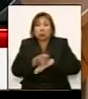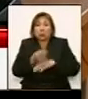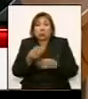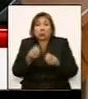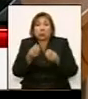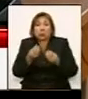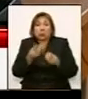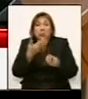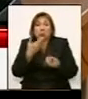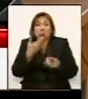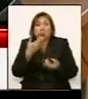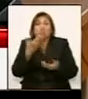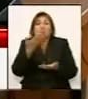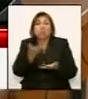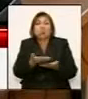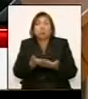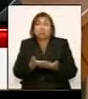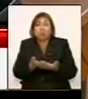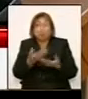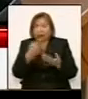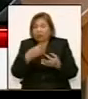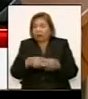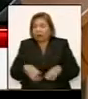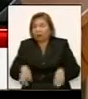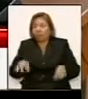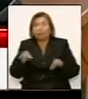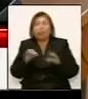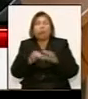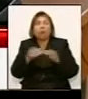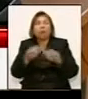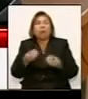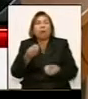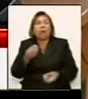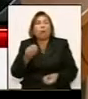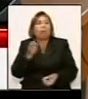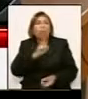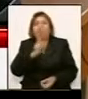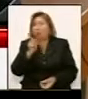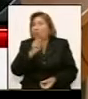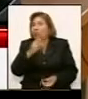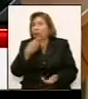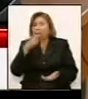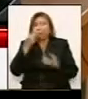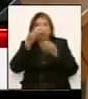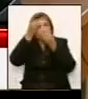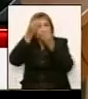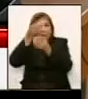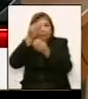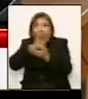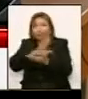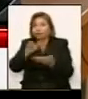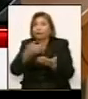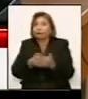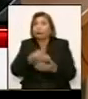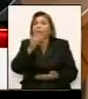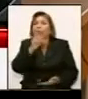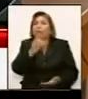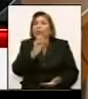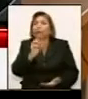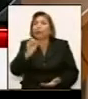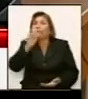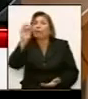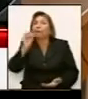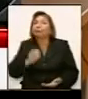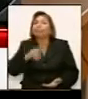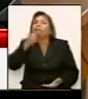sabemos a quién acudir y eso es algo muy importante porque nos está informando el 100% de la ciudadanía que necesita